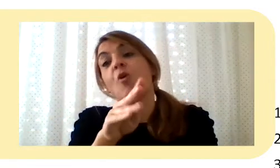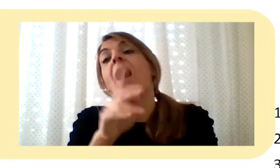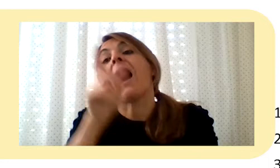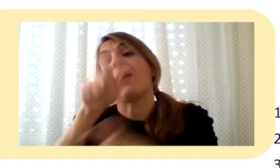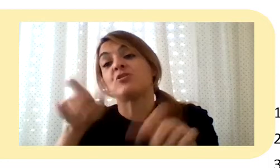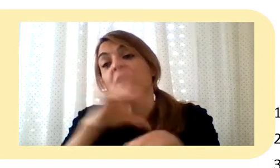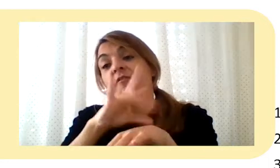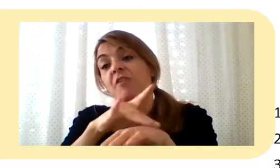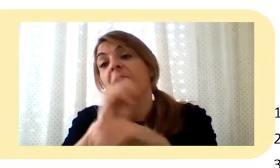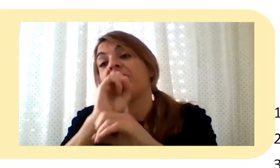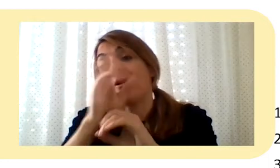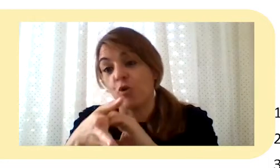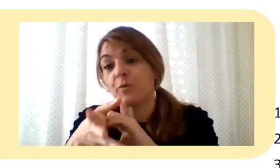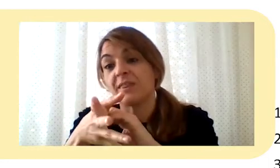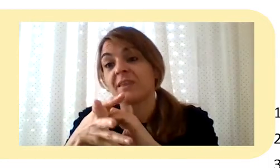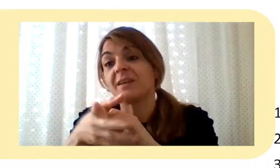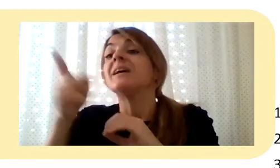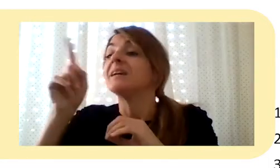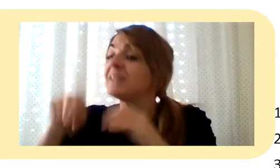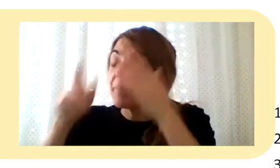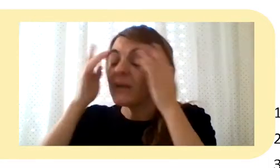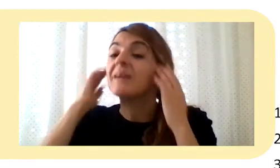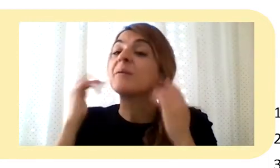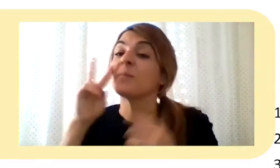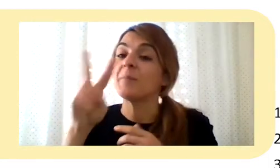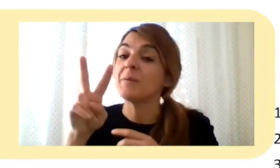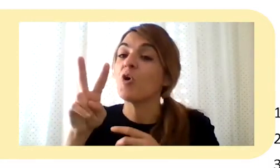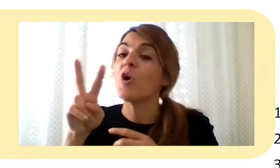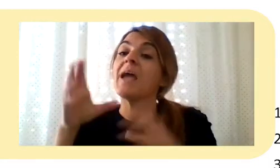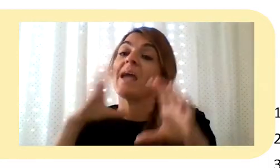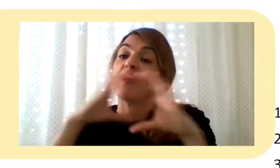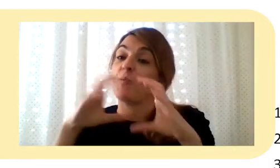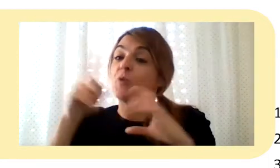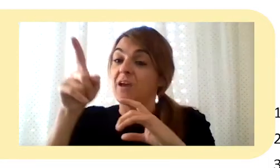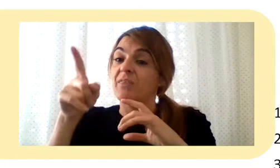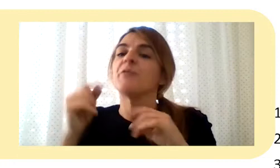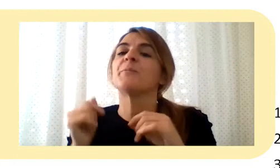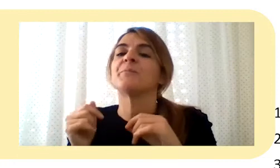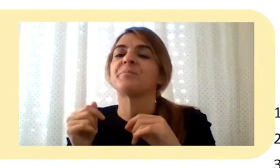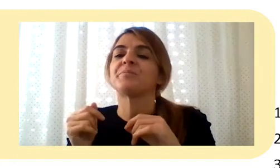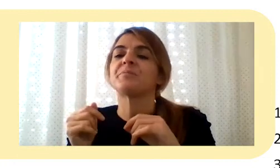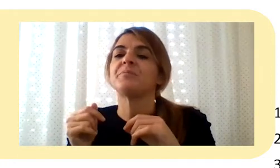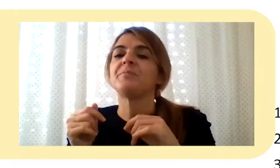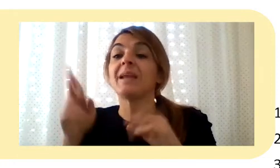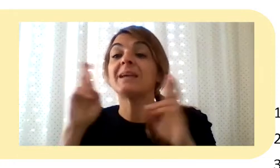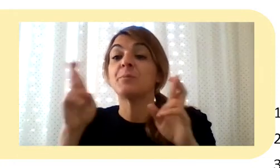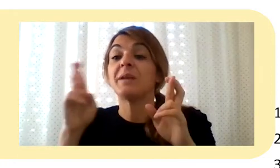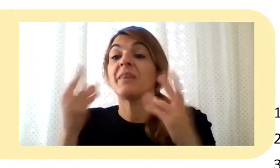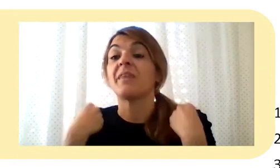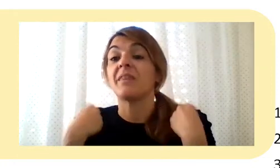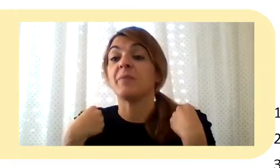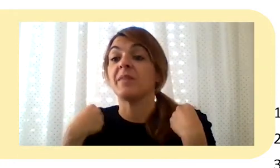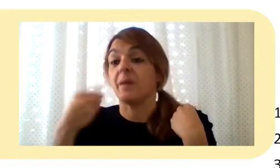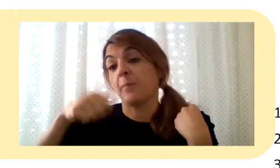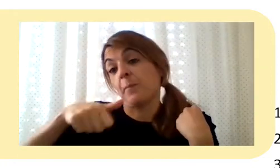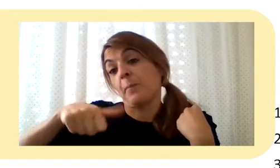y también porque, y esto lo vimos en los medios de comunicación terriblemente, las mujeres tenemos mayor esperanza de vida que los hombres en general en el